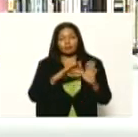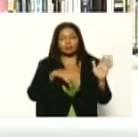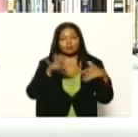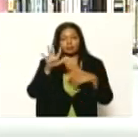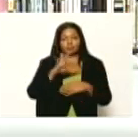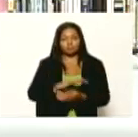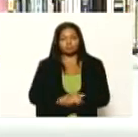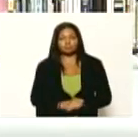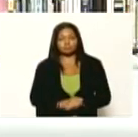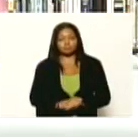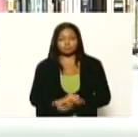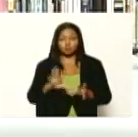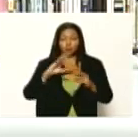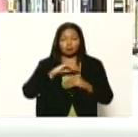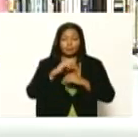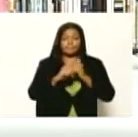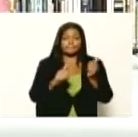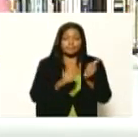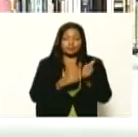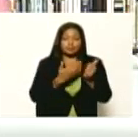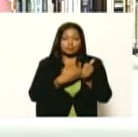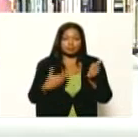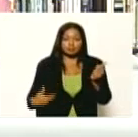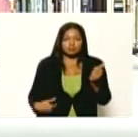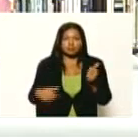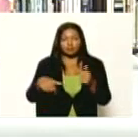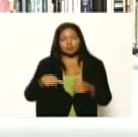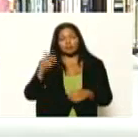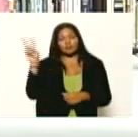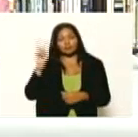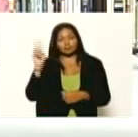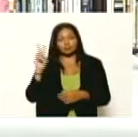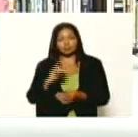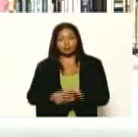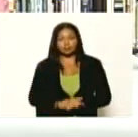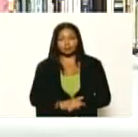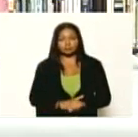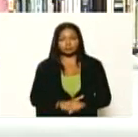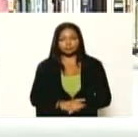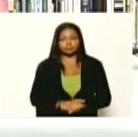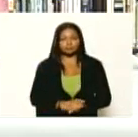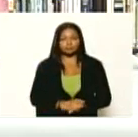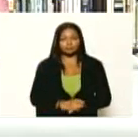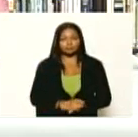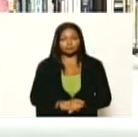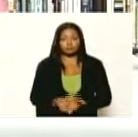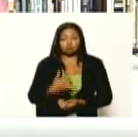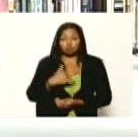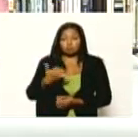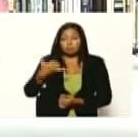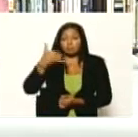asumiera la vicepresidencia de la República, ¿te acuerdas? Sí, señor. me tocó llamarlo.